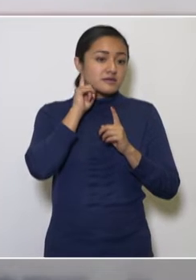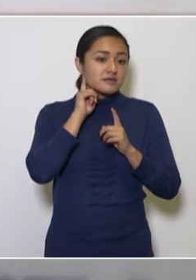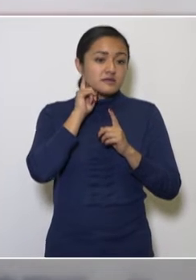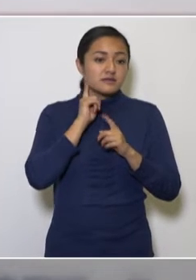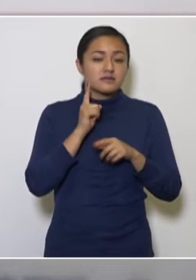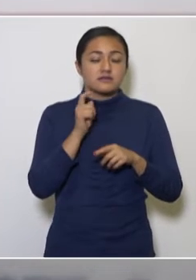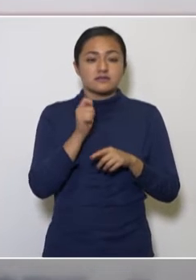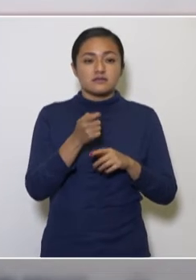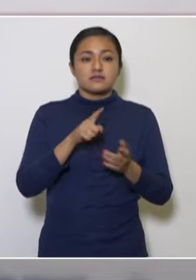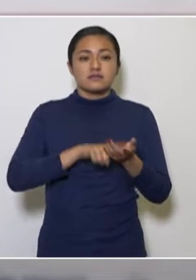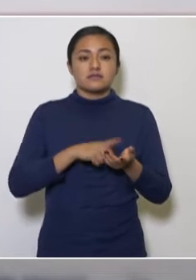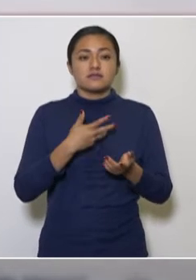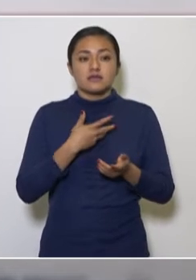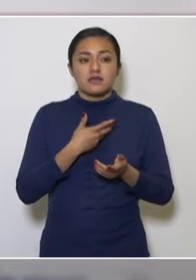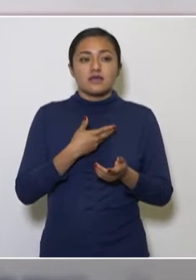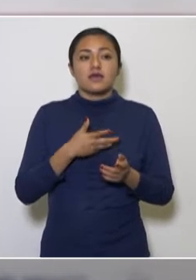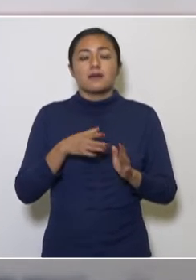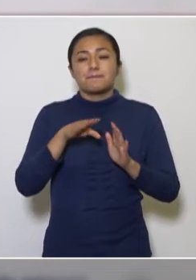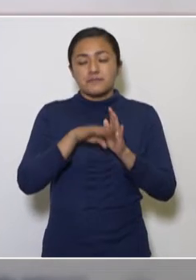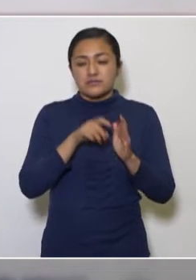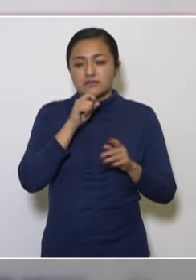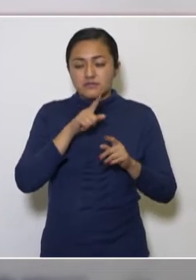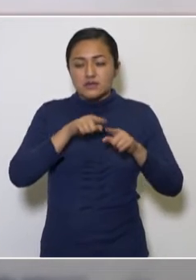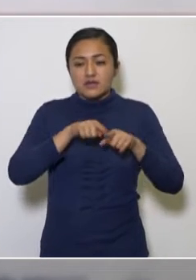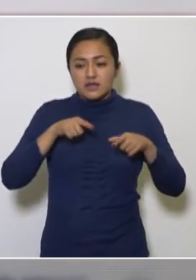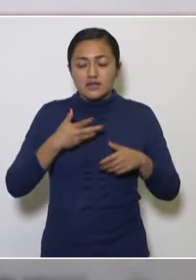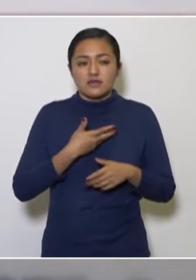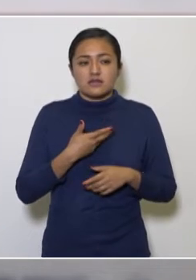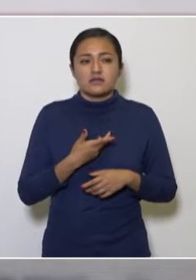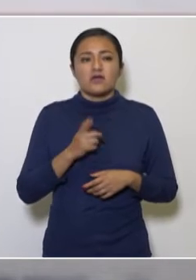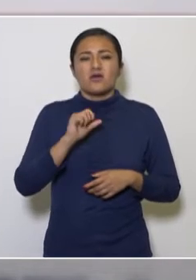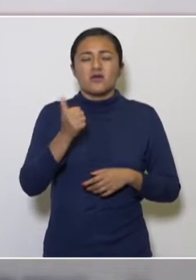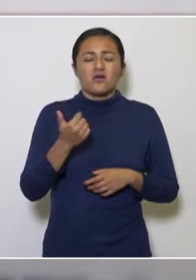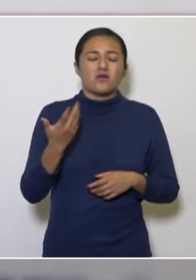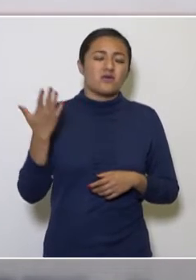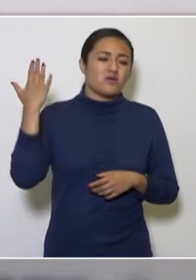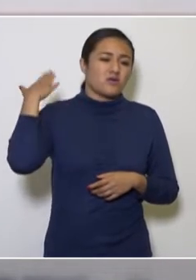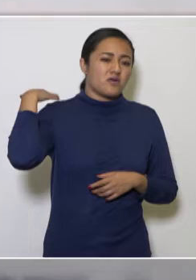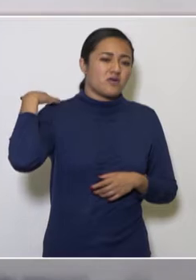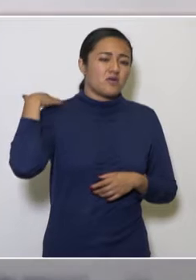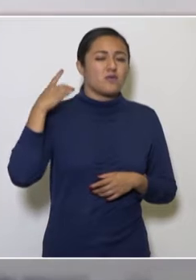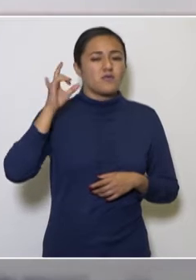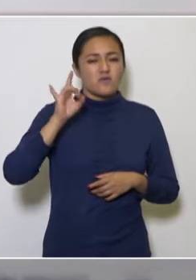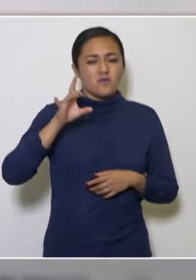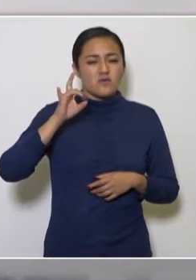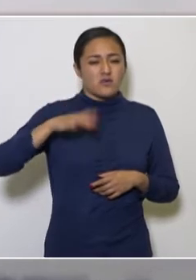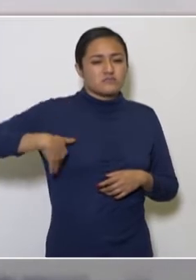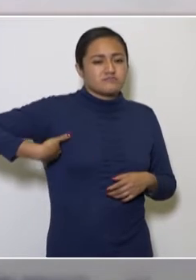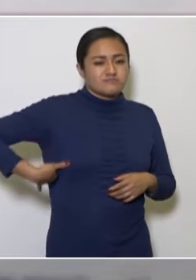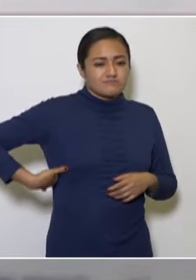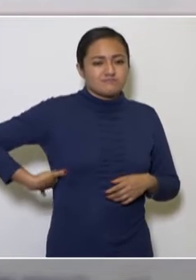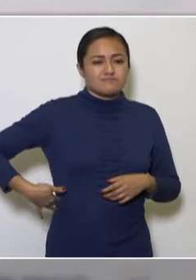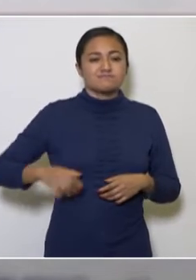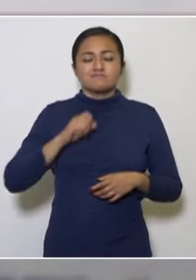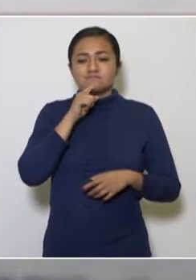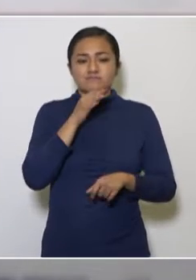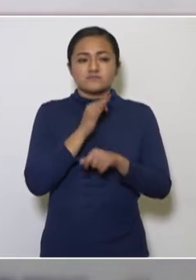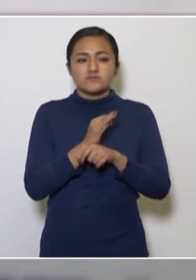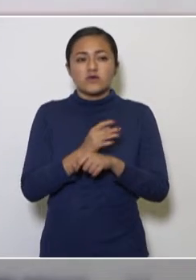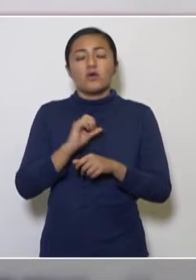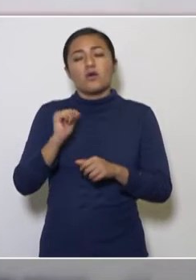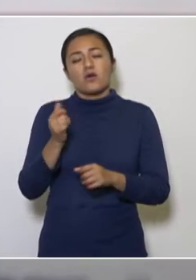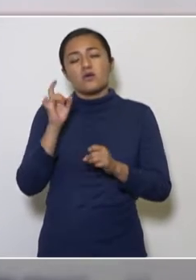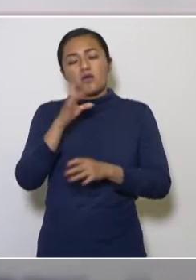ingles. Va a haber lumbalgia, que es dolor en la espalda, mialgias, que son dolores en los